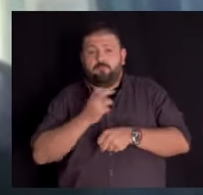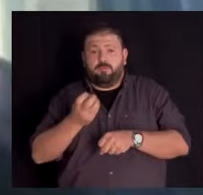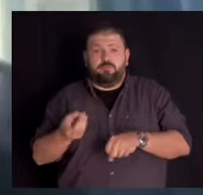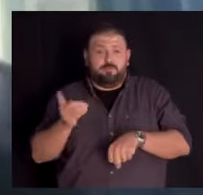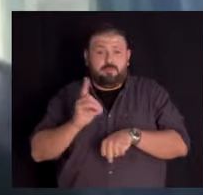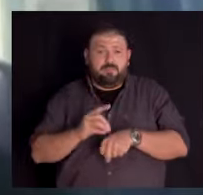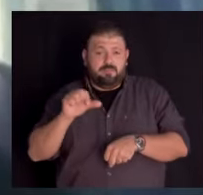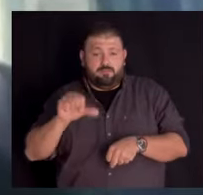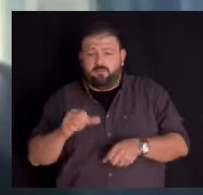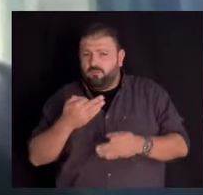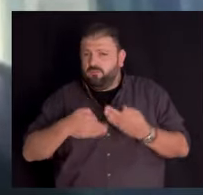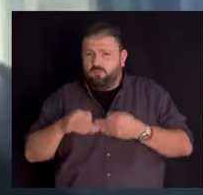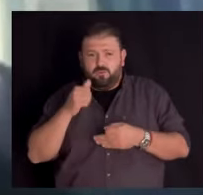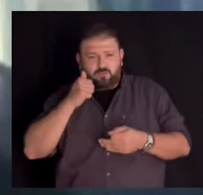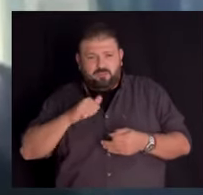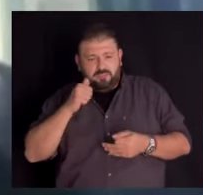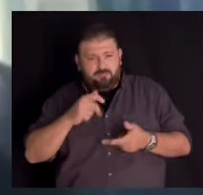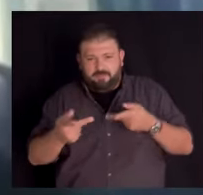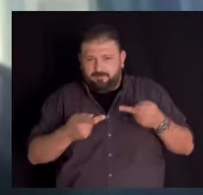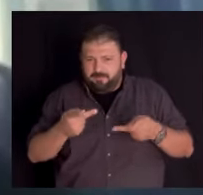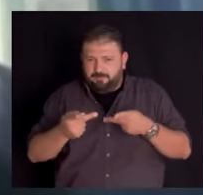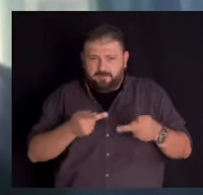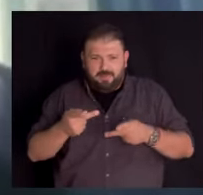debemos de incluir en todos nuestros preparados,